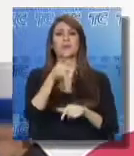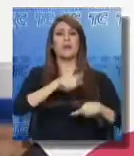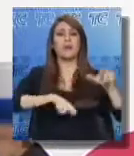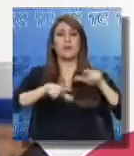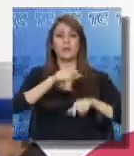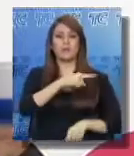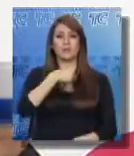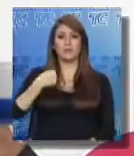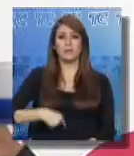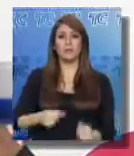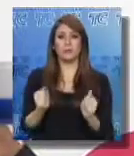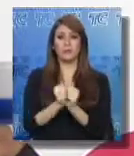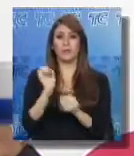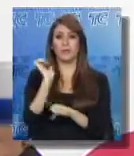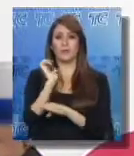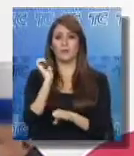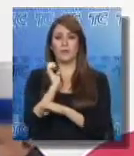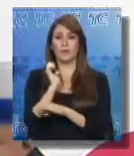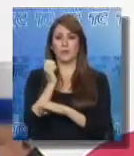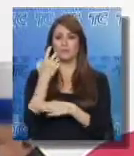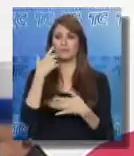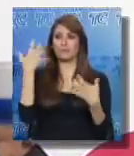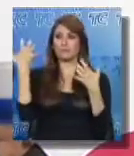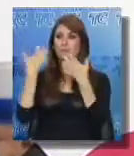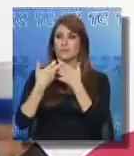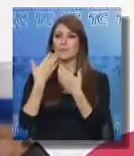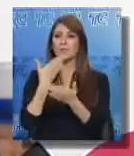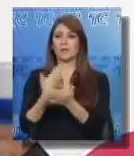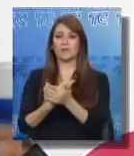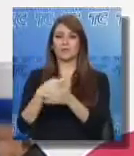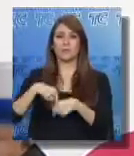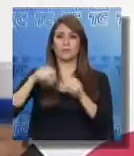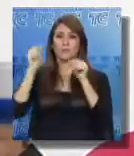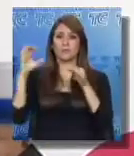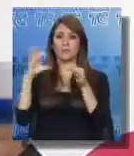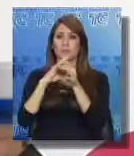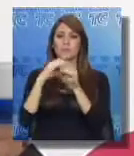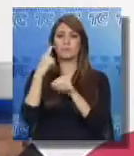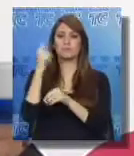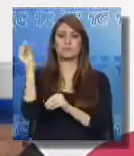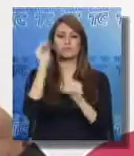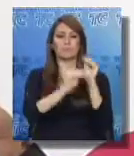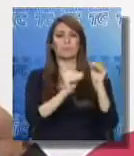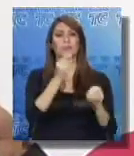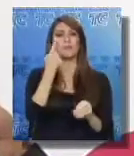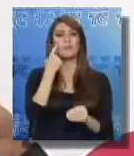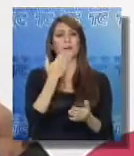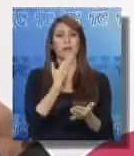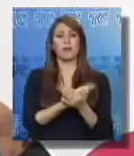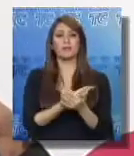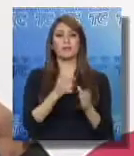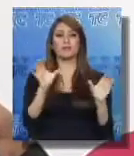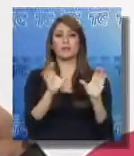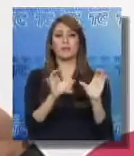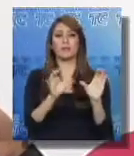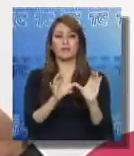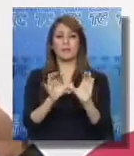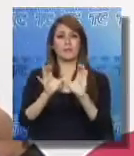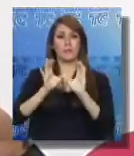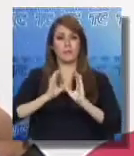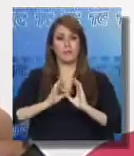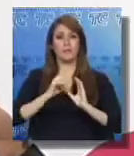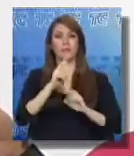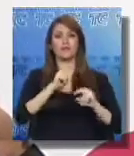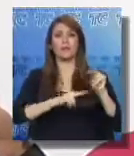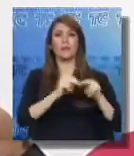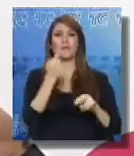China y Ecuador, con un alcance muy importante para la certificación de técnicos y el desarrollo de